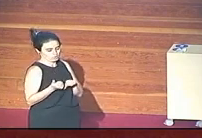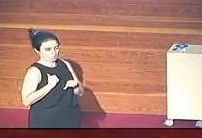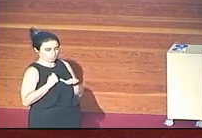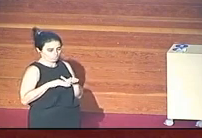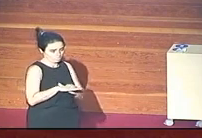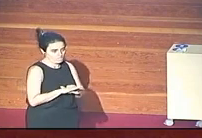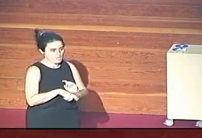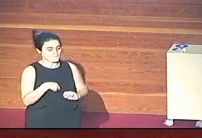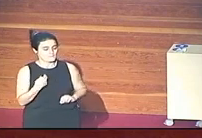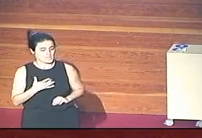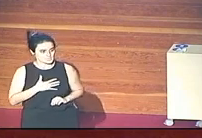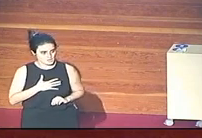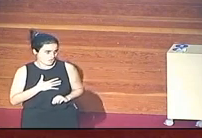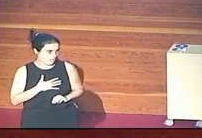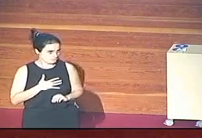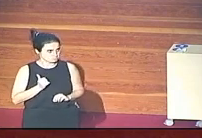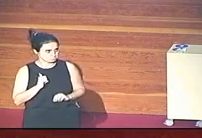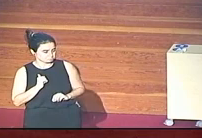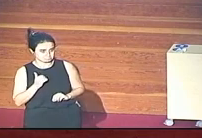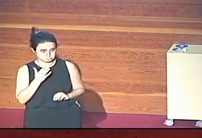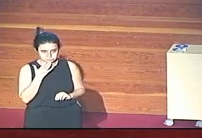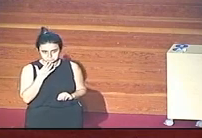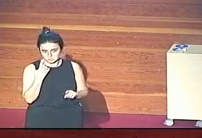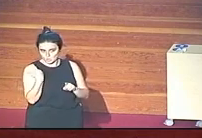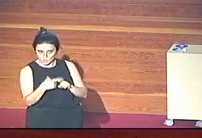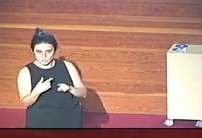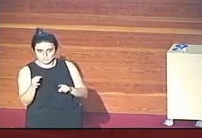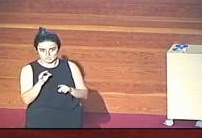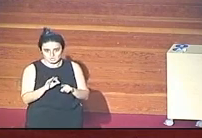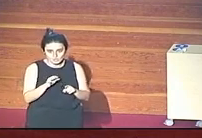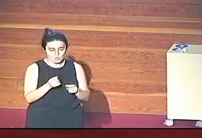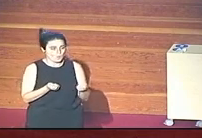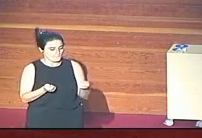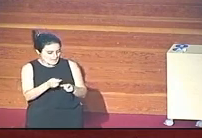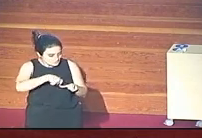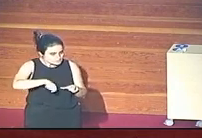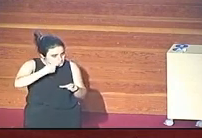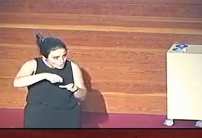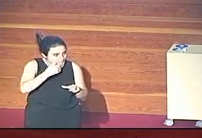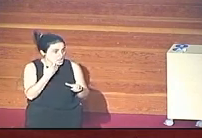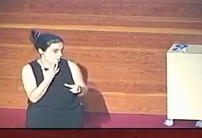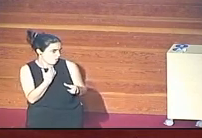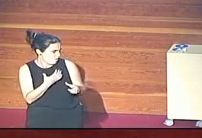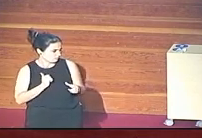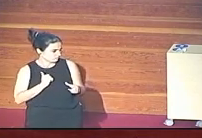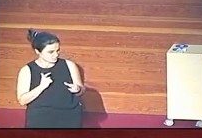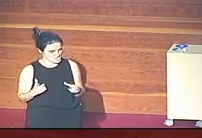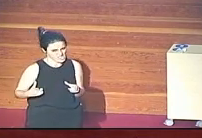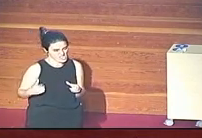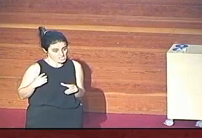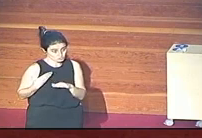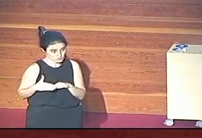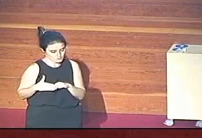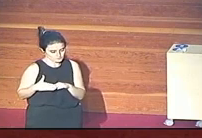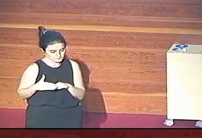siguiente pues nos en una ropa vieja o cualquier otro plato que tengamos igual que no se tiraban unos pantalones